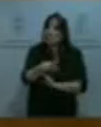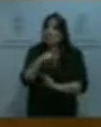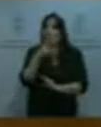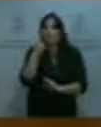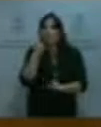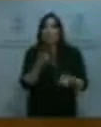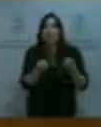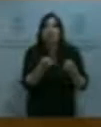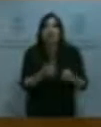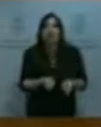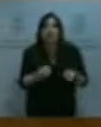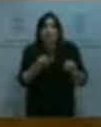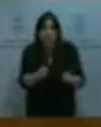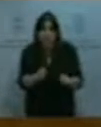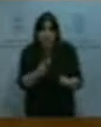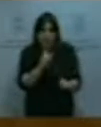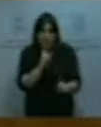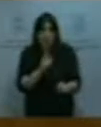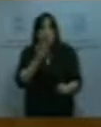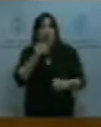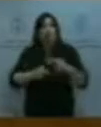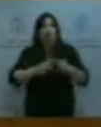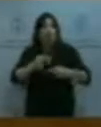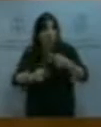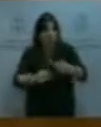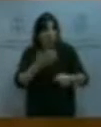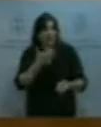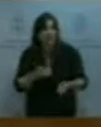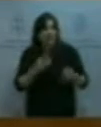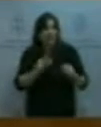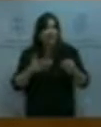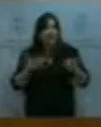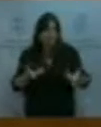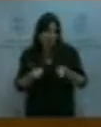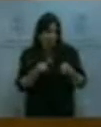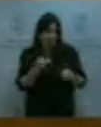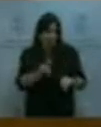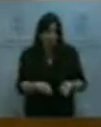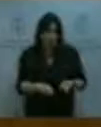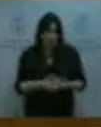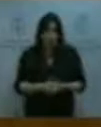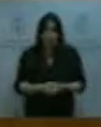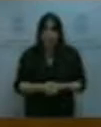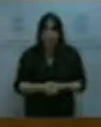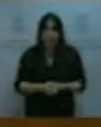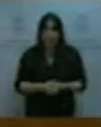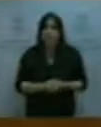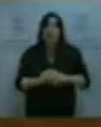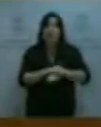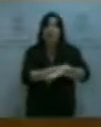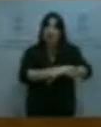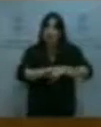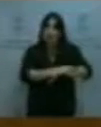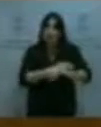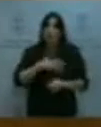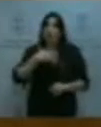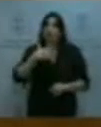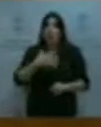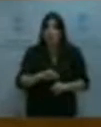derivan de dicho cierre. El Gobierno puede y debe, el Gobierno de España puede y